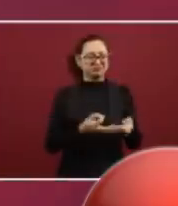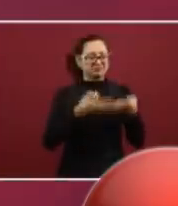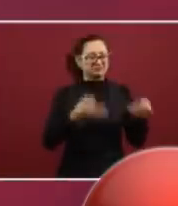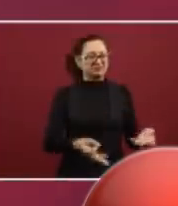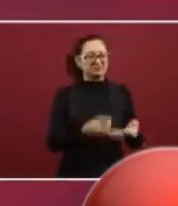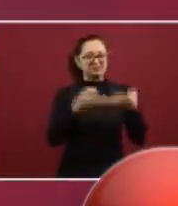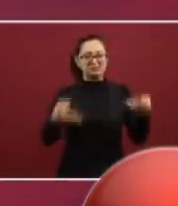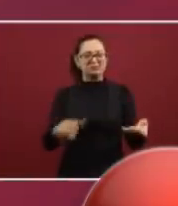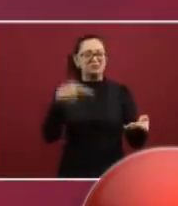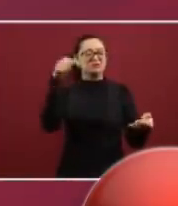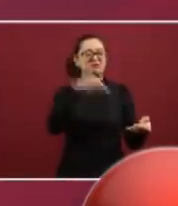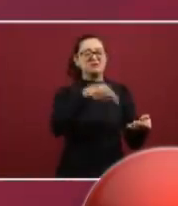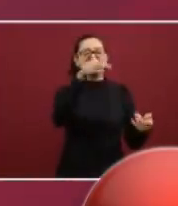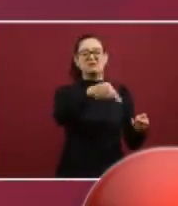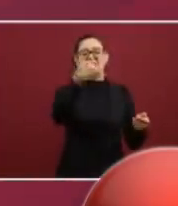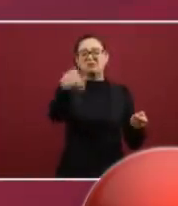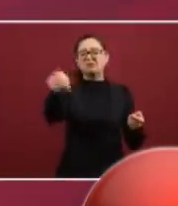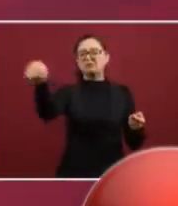porque aunque duele,